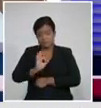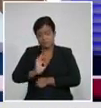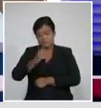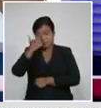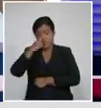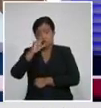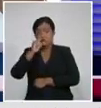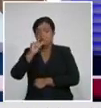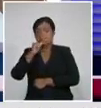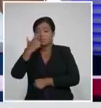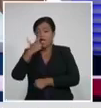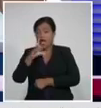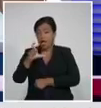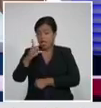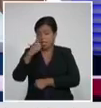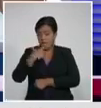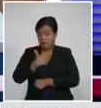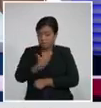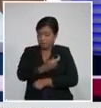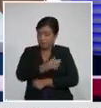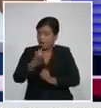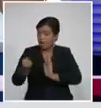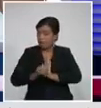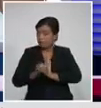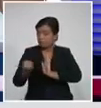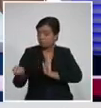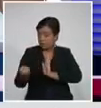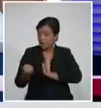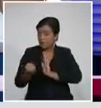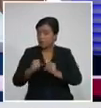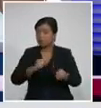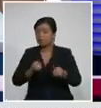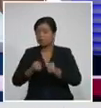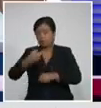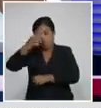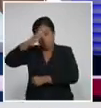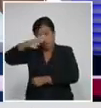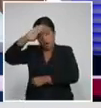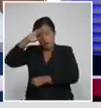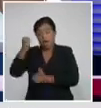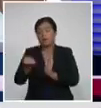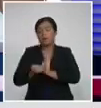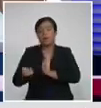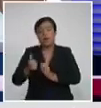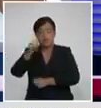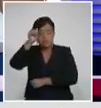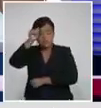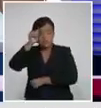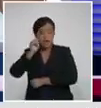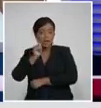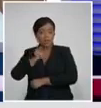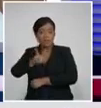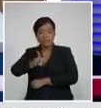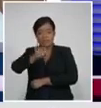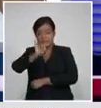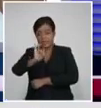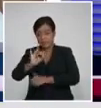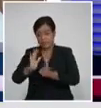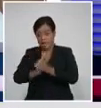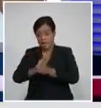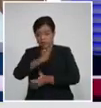la vacuna Abdala fue aprobado por la Agencia Regulatoria Cubana el sábado 27 de marzo, y hoy